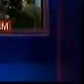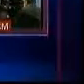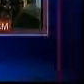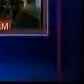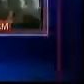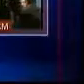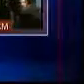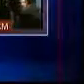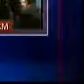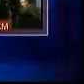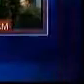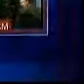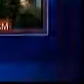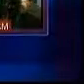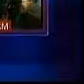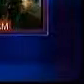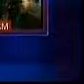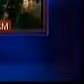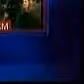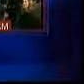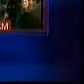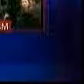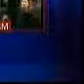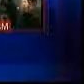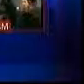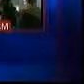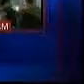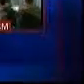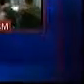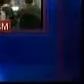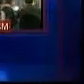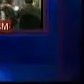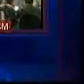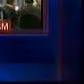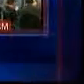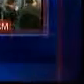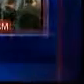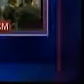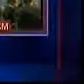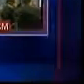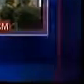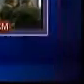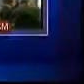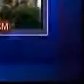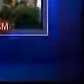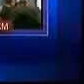tipo de injerencia en decisiones del Poder Judicial. Además, que va a presentar pues,